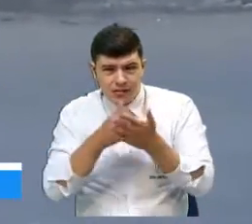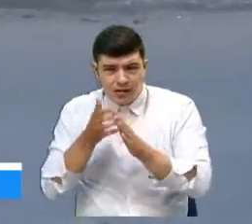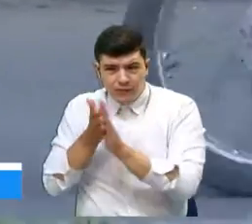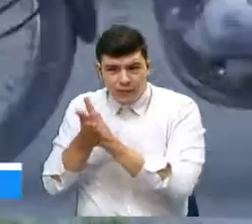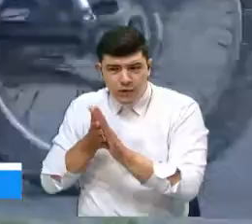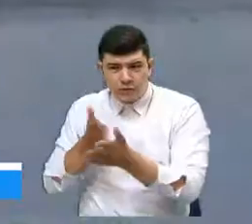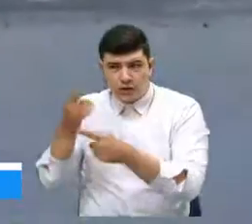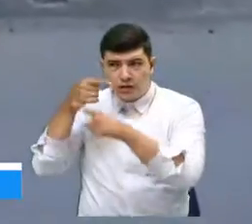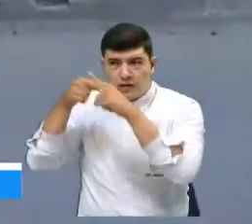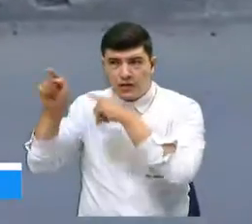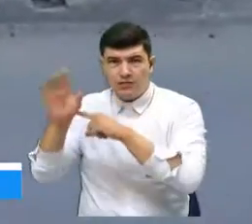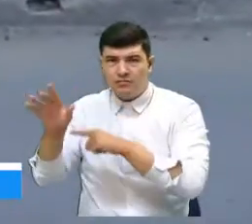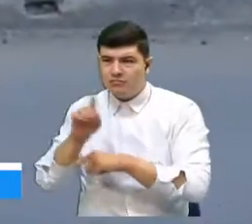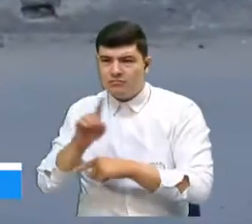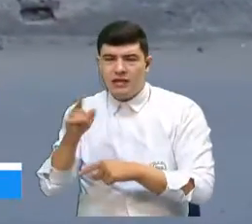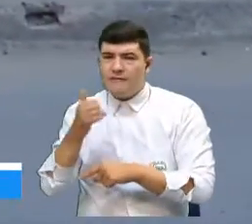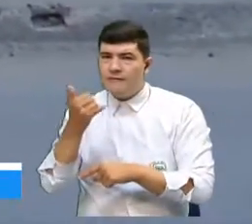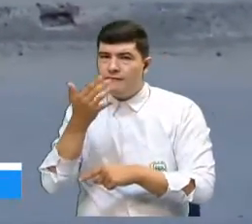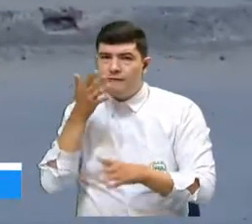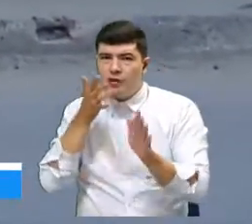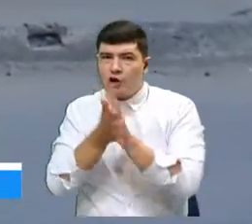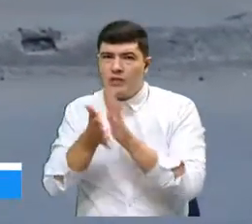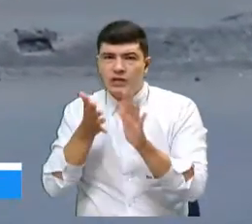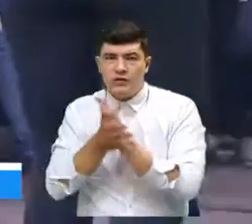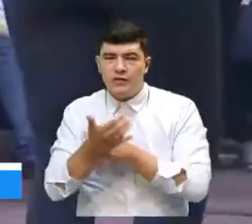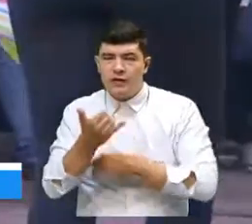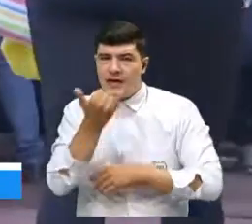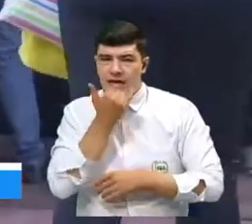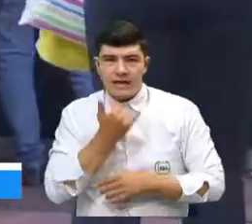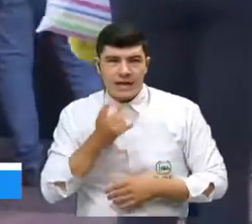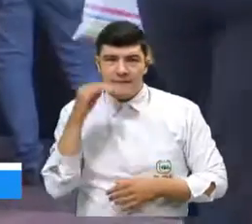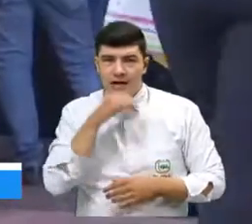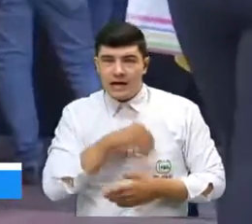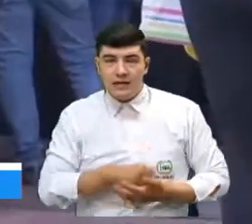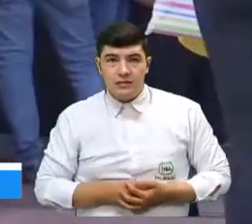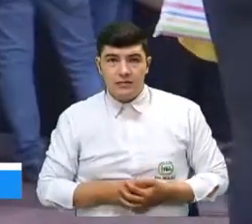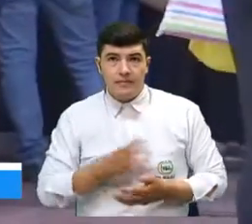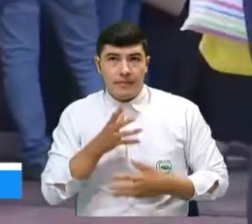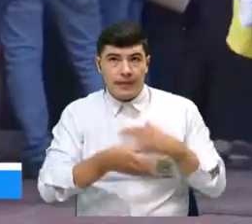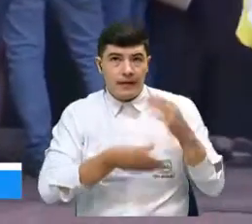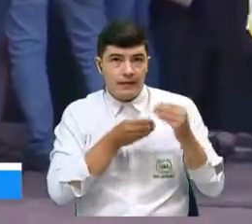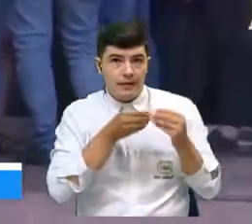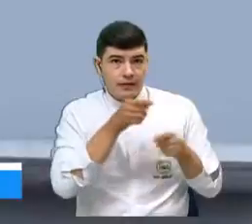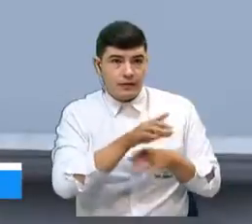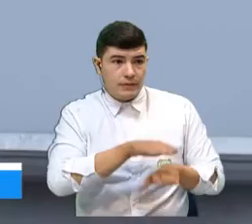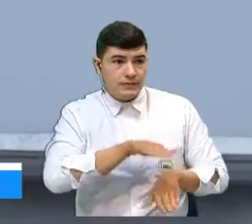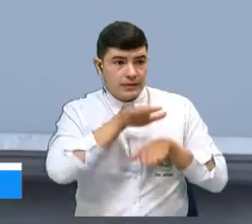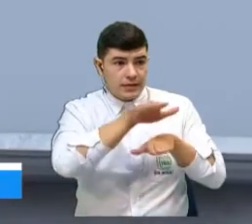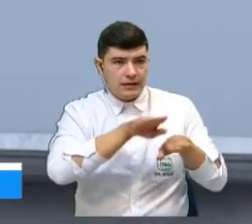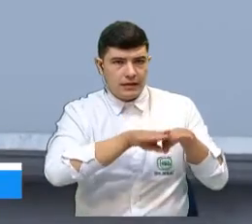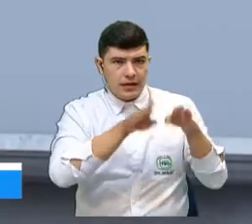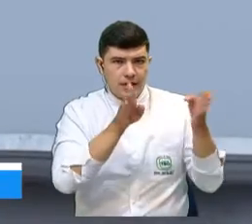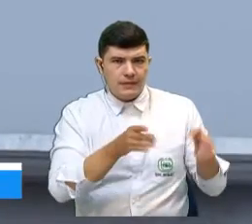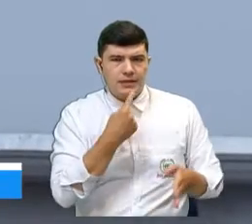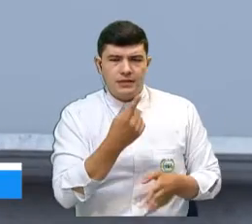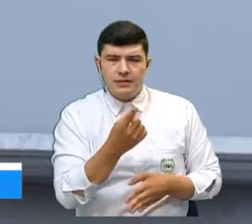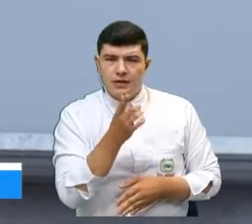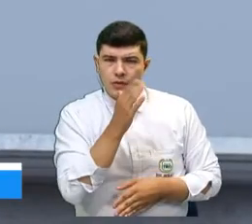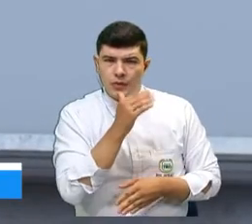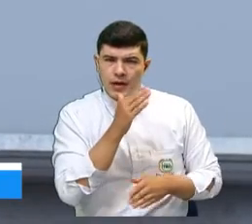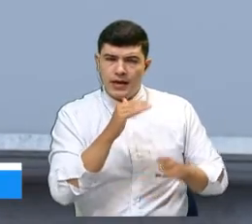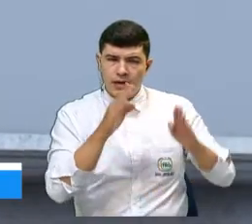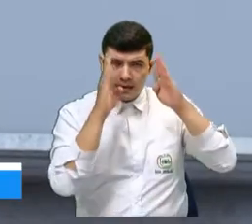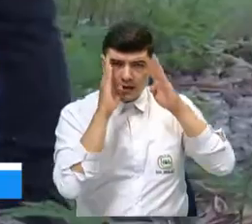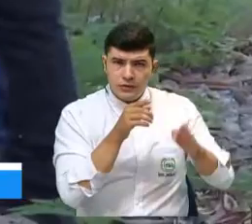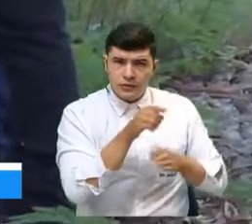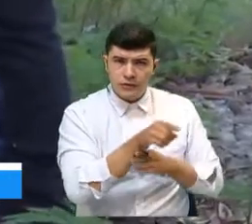el analista en un alto porcentaje no corresponde a la realidad de los hechos. Los representantes de la mesa también han manifestado la desatención que han tenido por